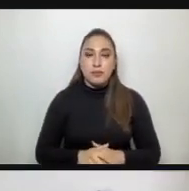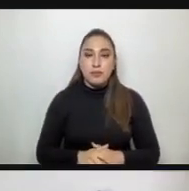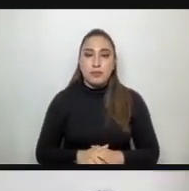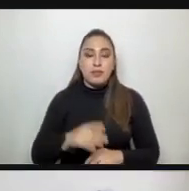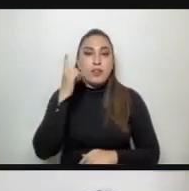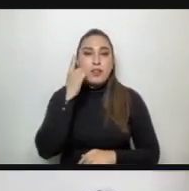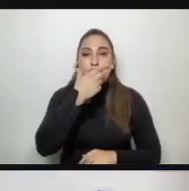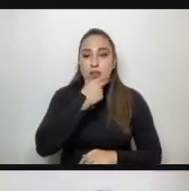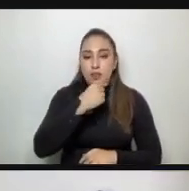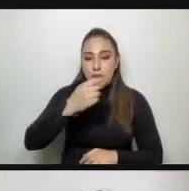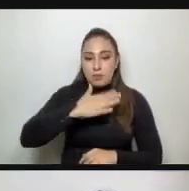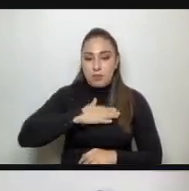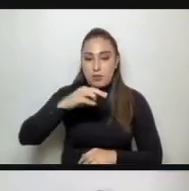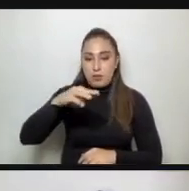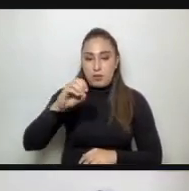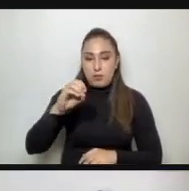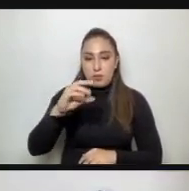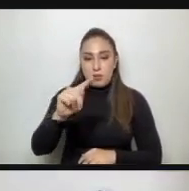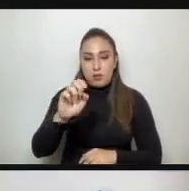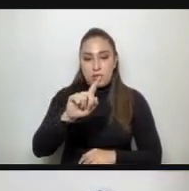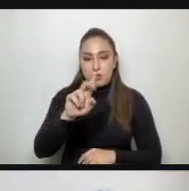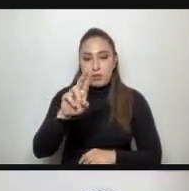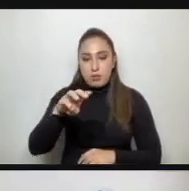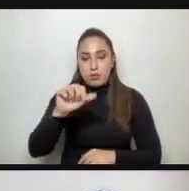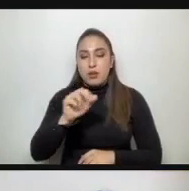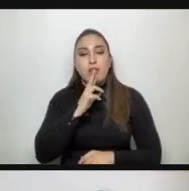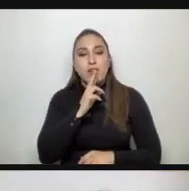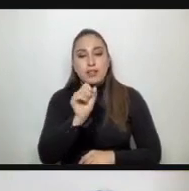Diputado Cristian Moctezuma González, a favor.